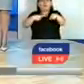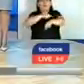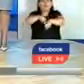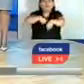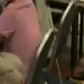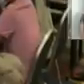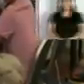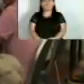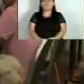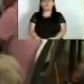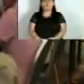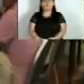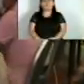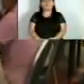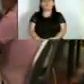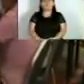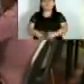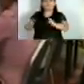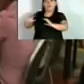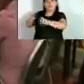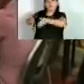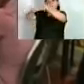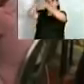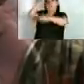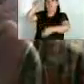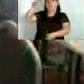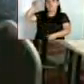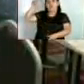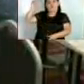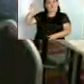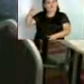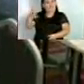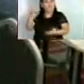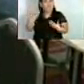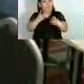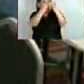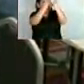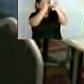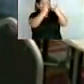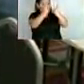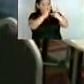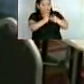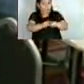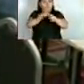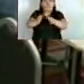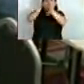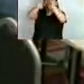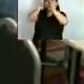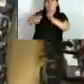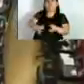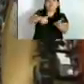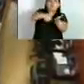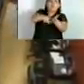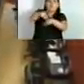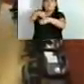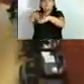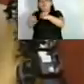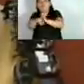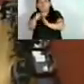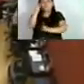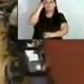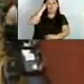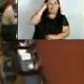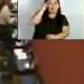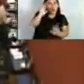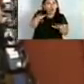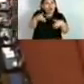con nuestro titular. El Tribunal Supremo Electoral inició el escrutinio final de los comicios municipales y legislativos. Conozca las proyecciones sobre